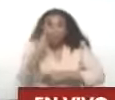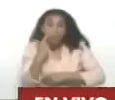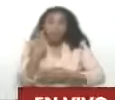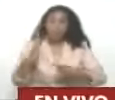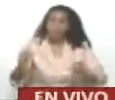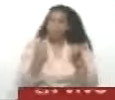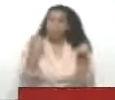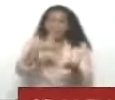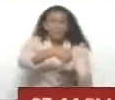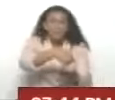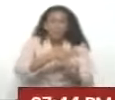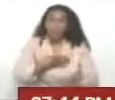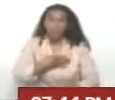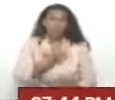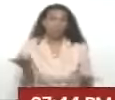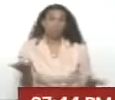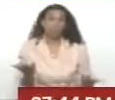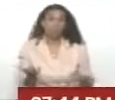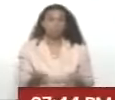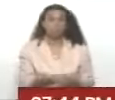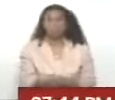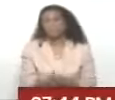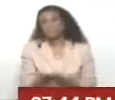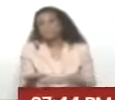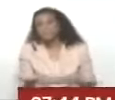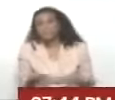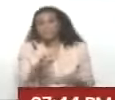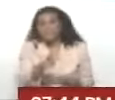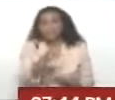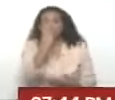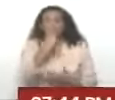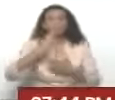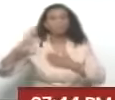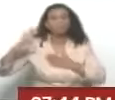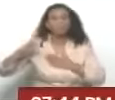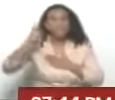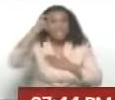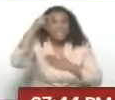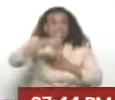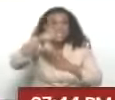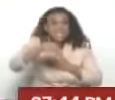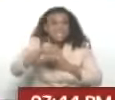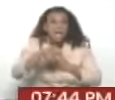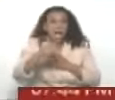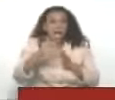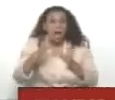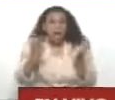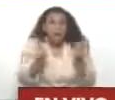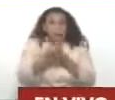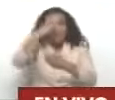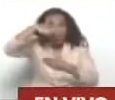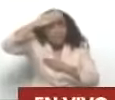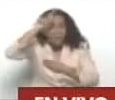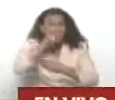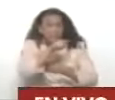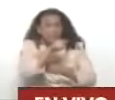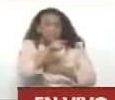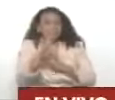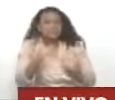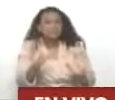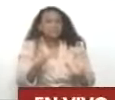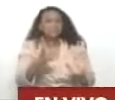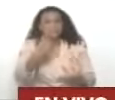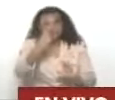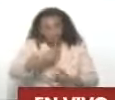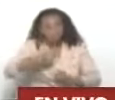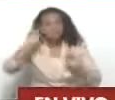Imposible. Así que ese juramento de lealtad cumplido, también lo